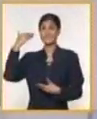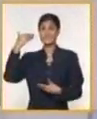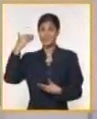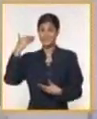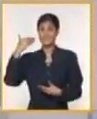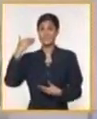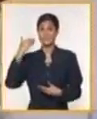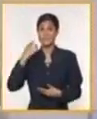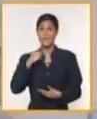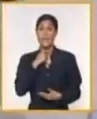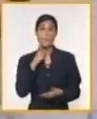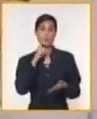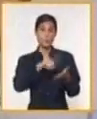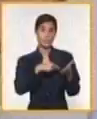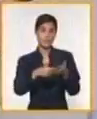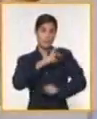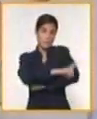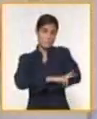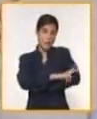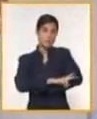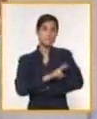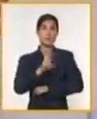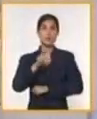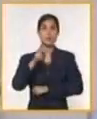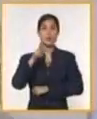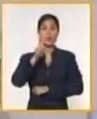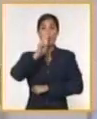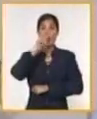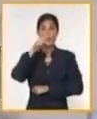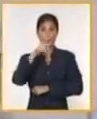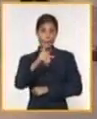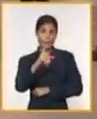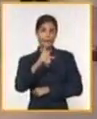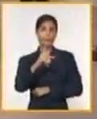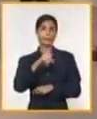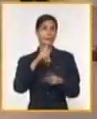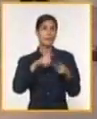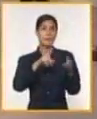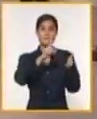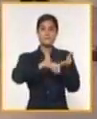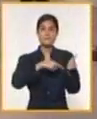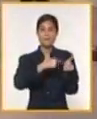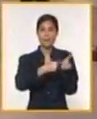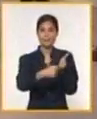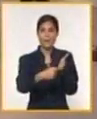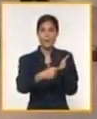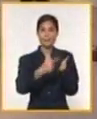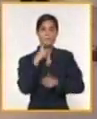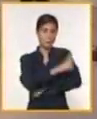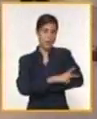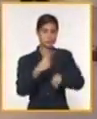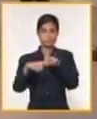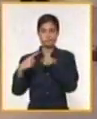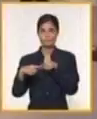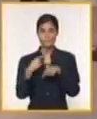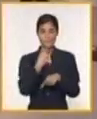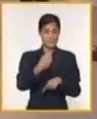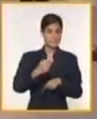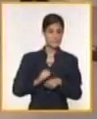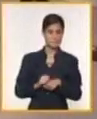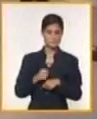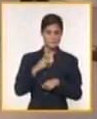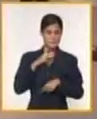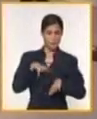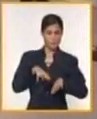Inglaterra no podía decir, Gran Bretaña, el Reino Unido no podían decir, bueno, esta va a continuar siendo una colonia. No pudieron hacer